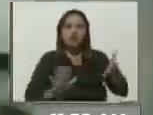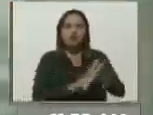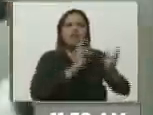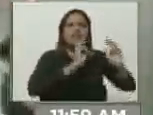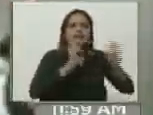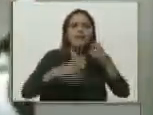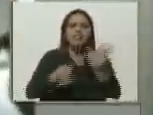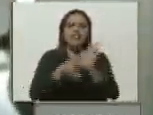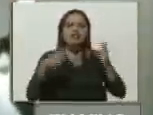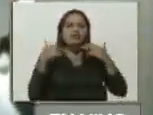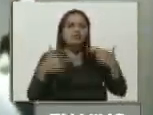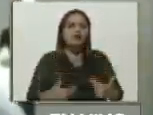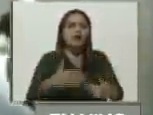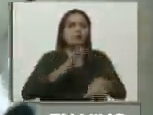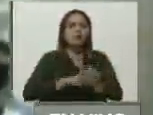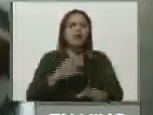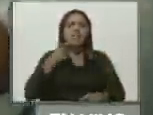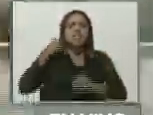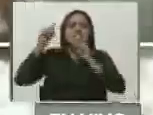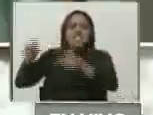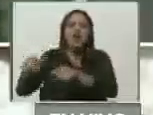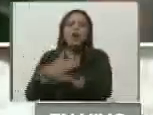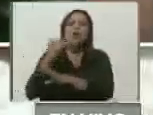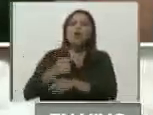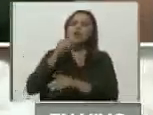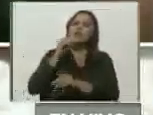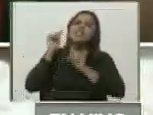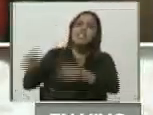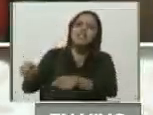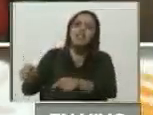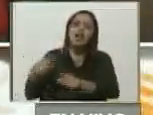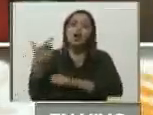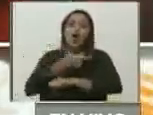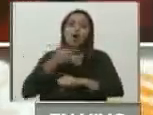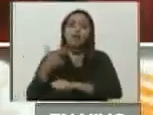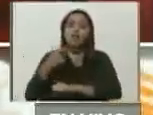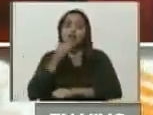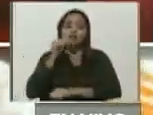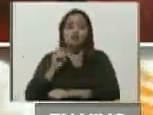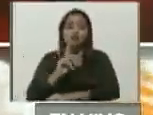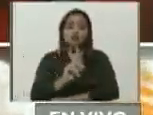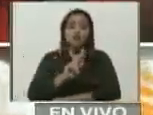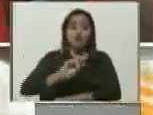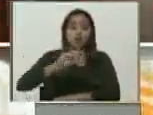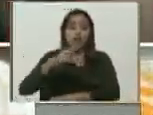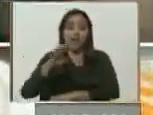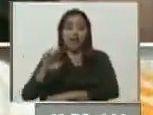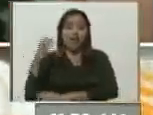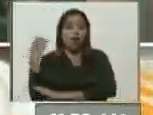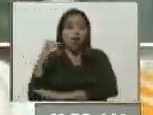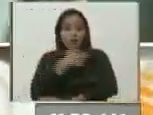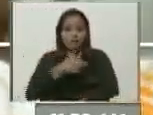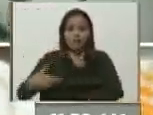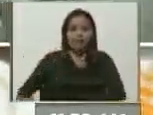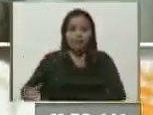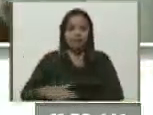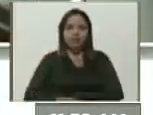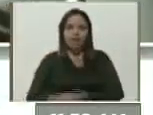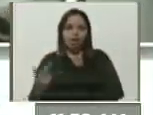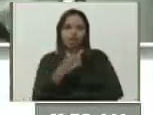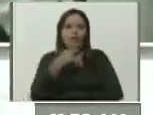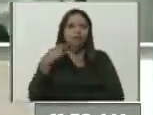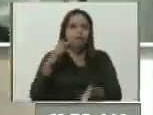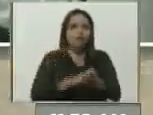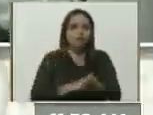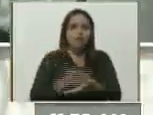derechos humanos, porque acusamos directamente al gobierno de Iván Duque de estos dos asesinatos, que se suman a una serie